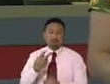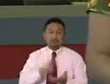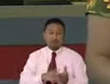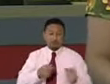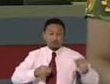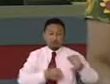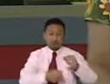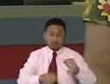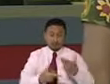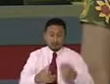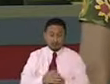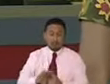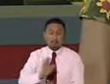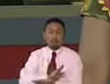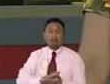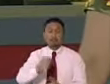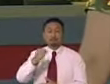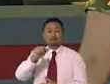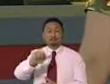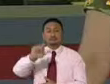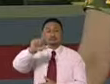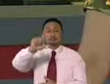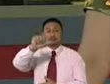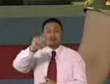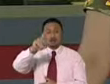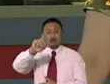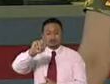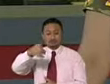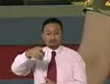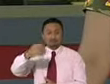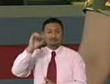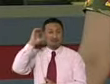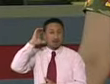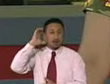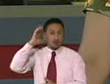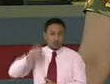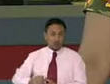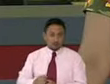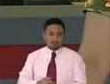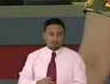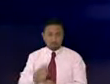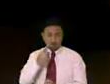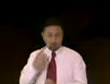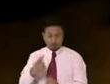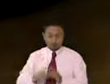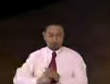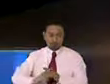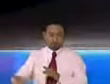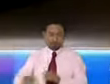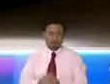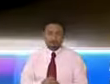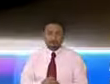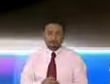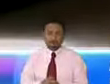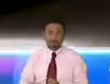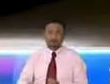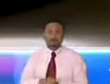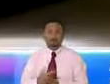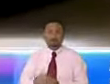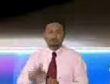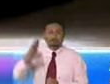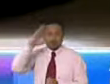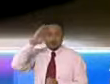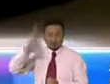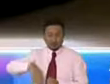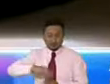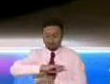en el barrio Salado, al suroeste de Cuenca. El hombre permanece prófugo. Las unidades policiales están desplegadas por toda